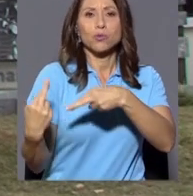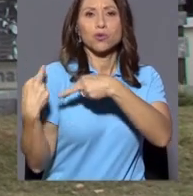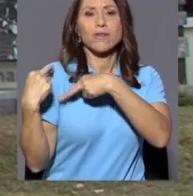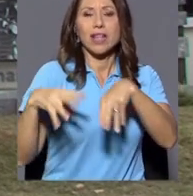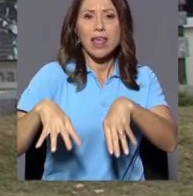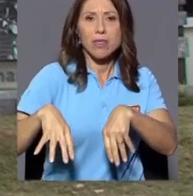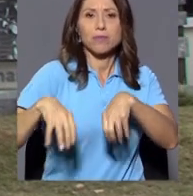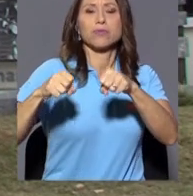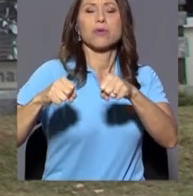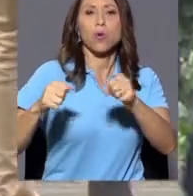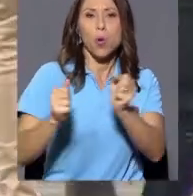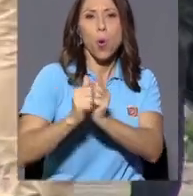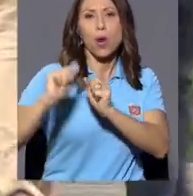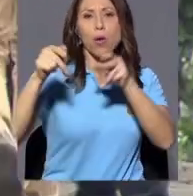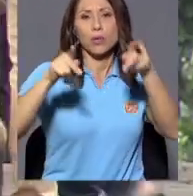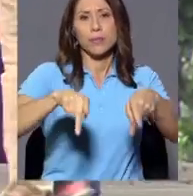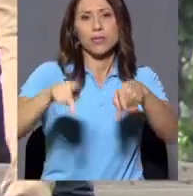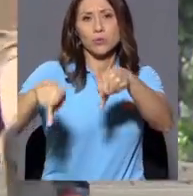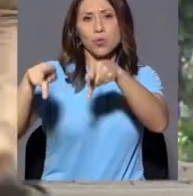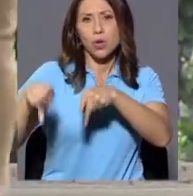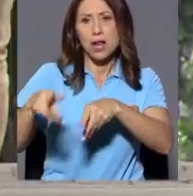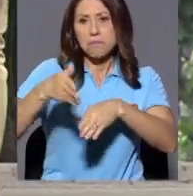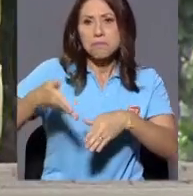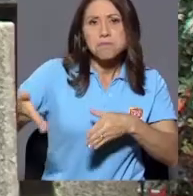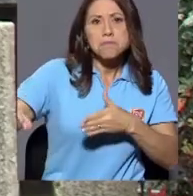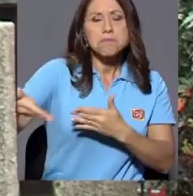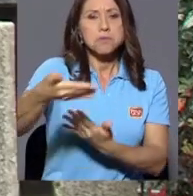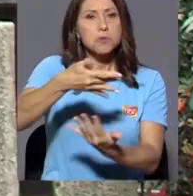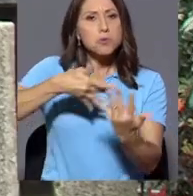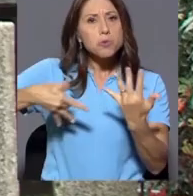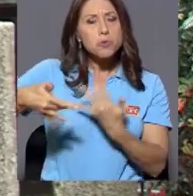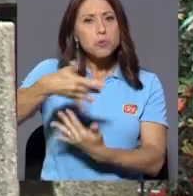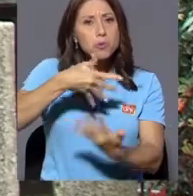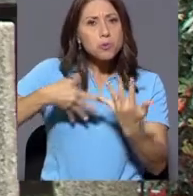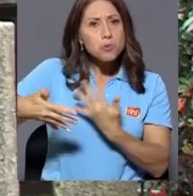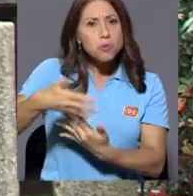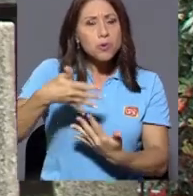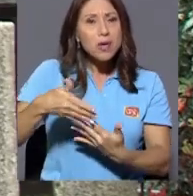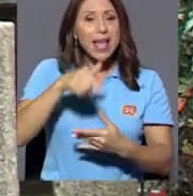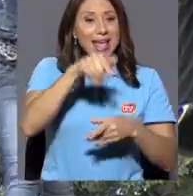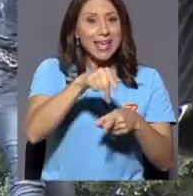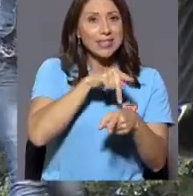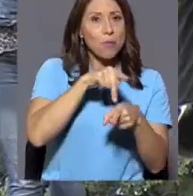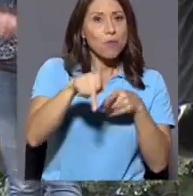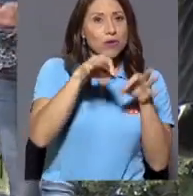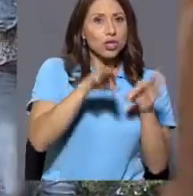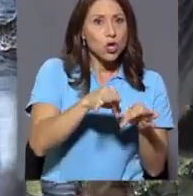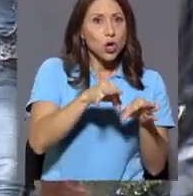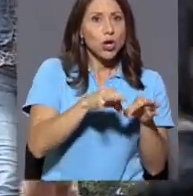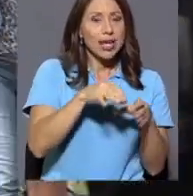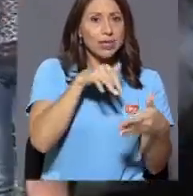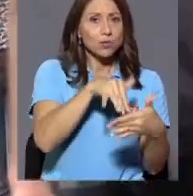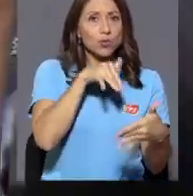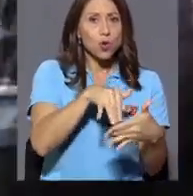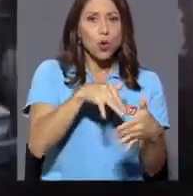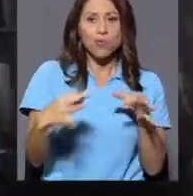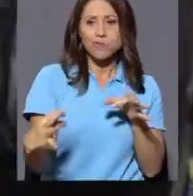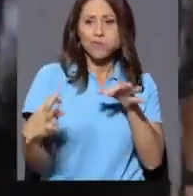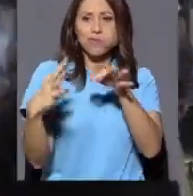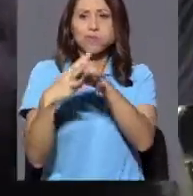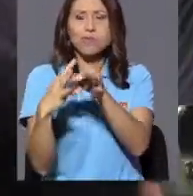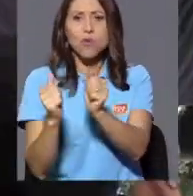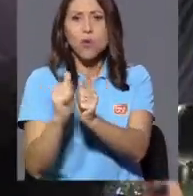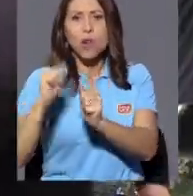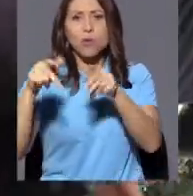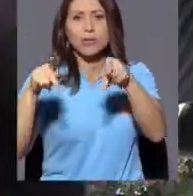responsabilidad con el otro con con la otra persona con la que se encuentra esa profesión para la que se formó entonces